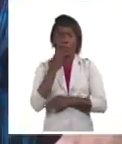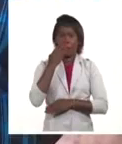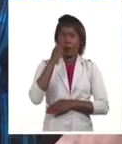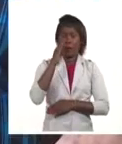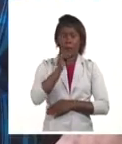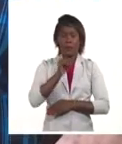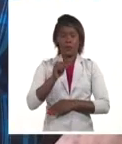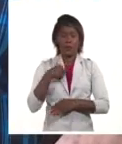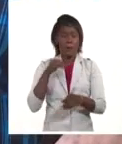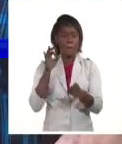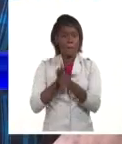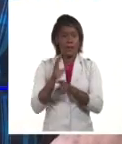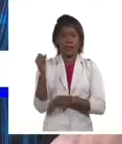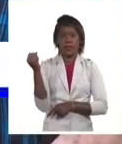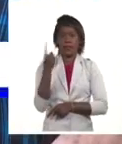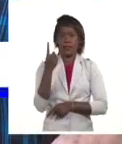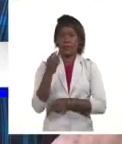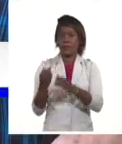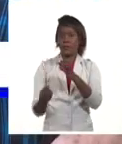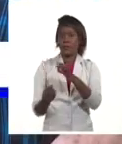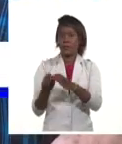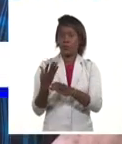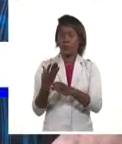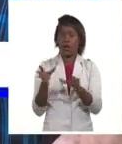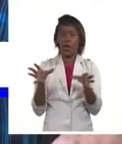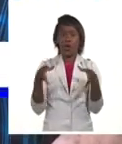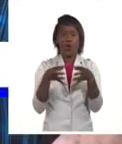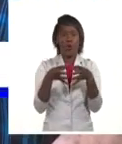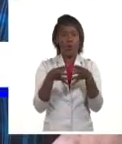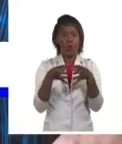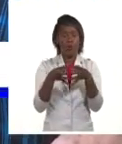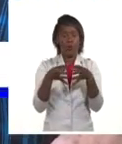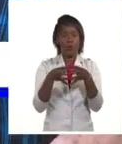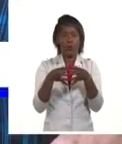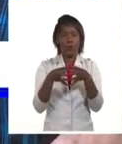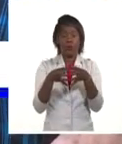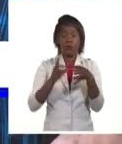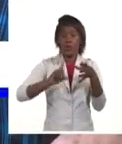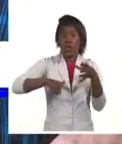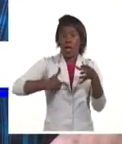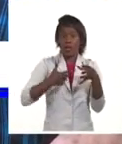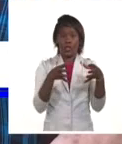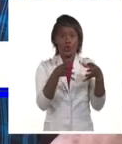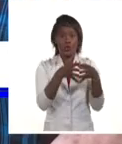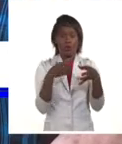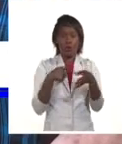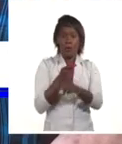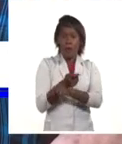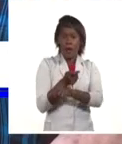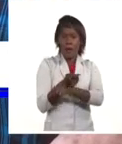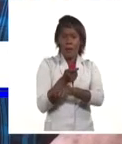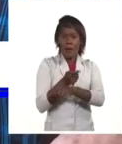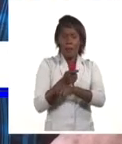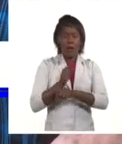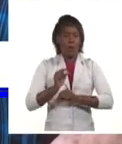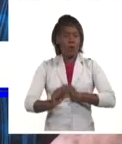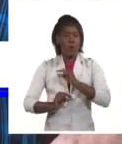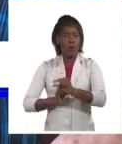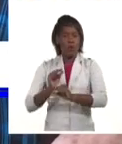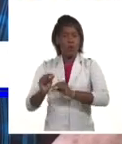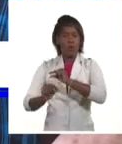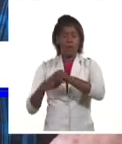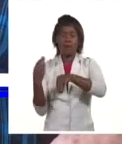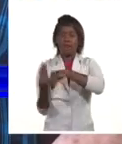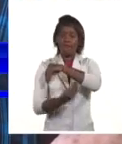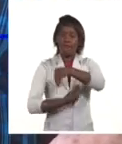labor primeramente fundando el Conjunto Artístico Maraguán. Posteriormente seguimos con este trabajo, aunque Camagua